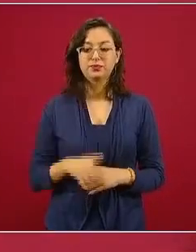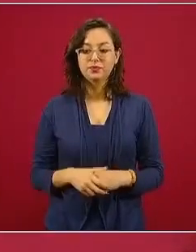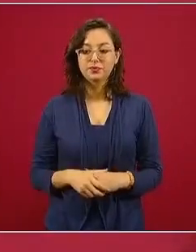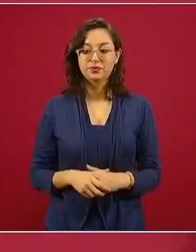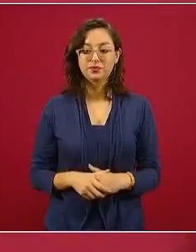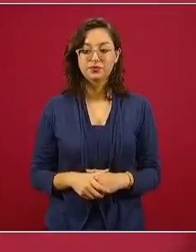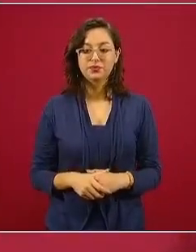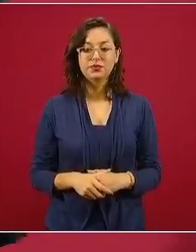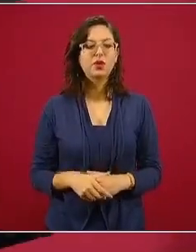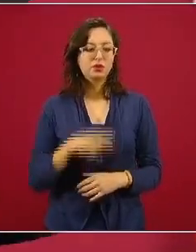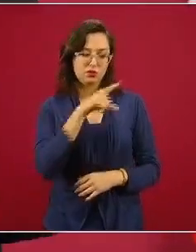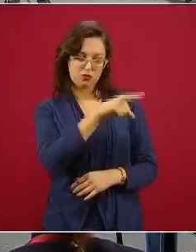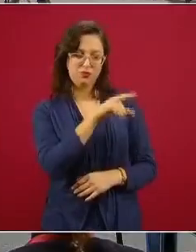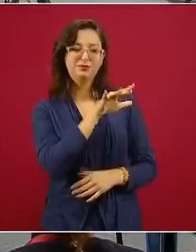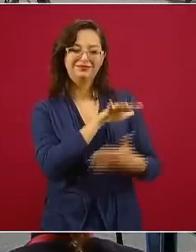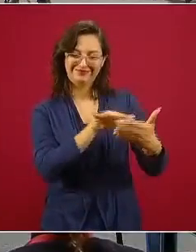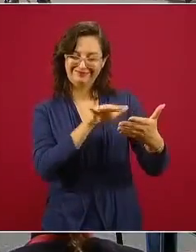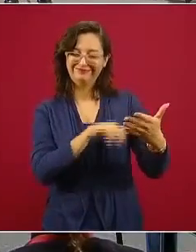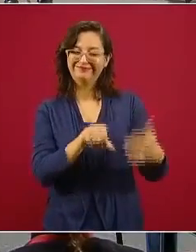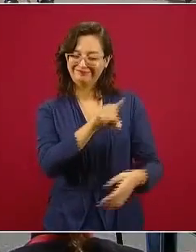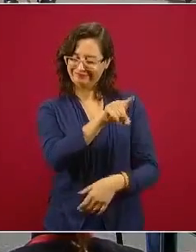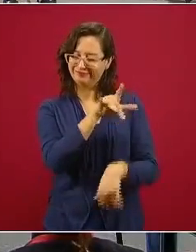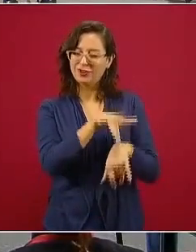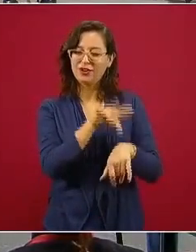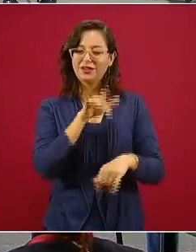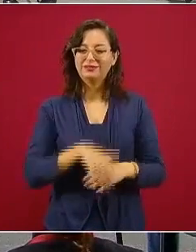sí, ahora te toca a ti.